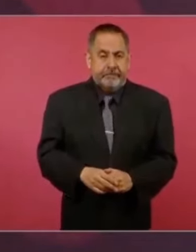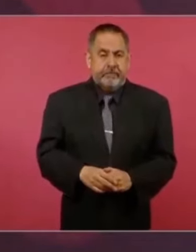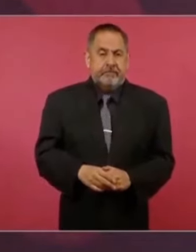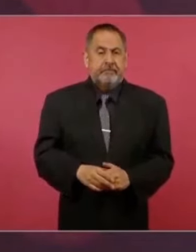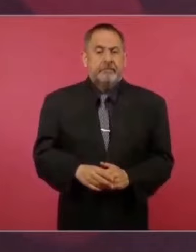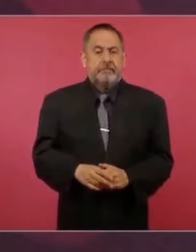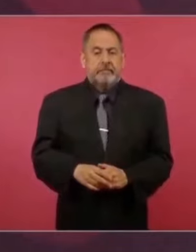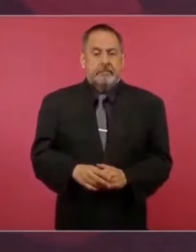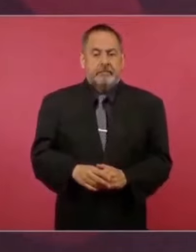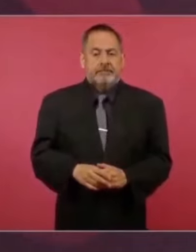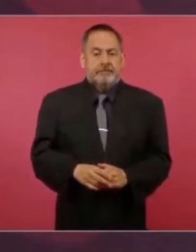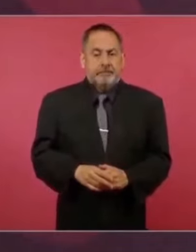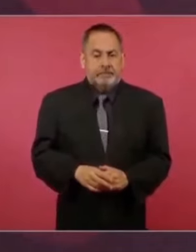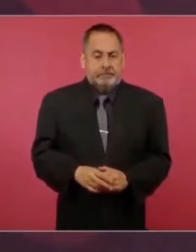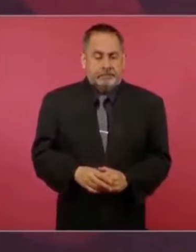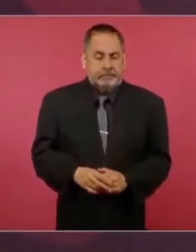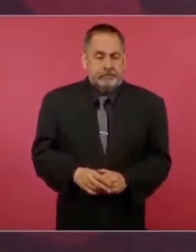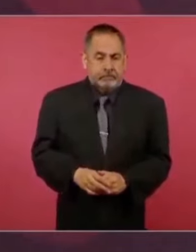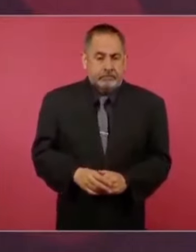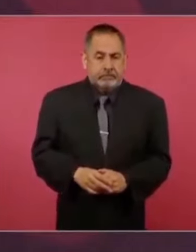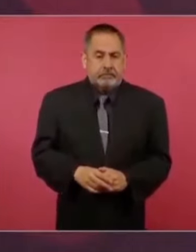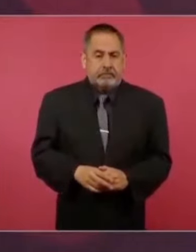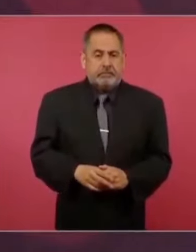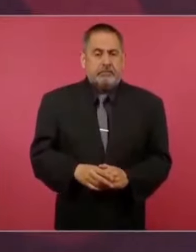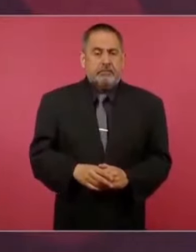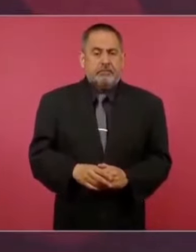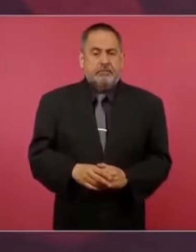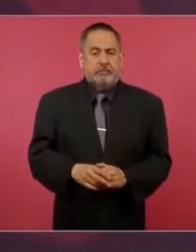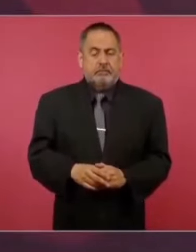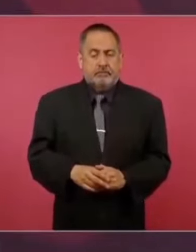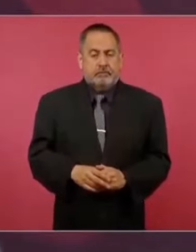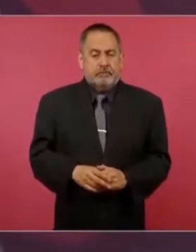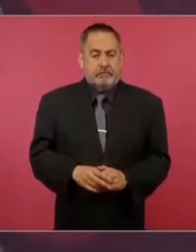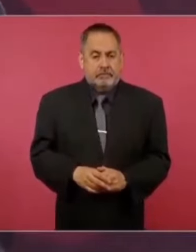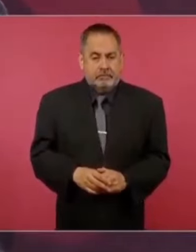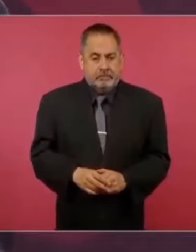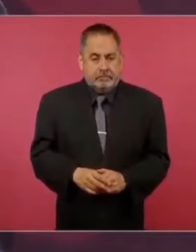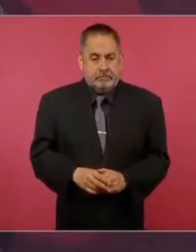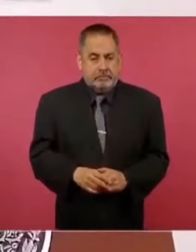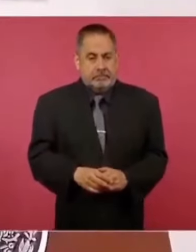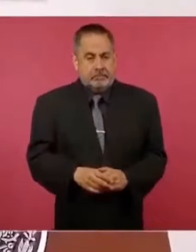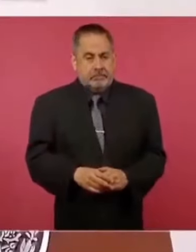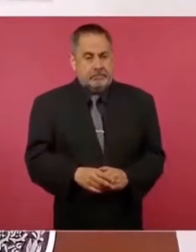excesos que este se